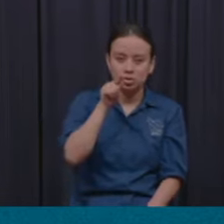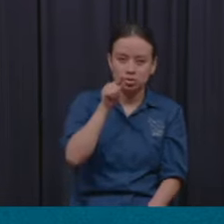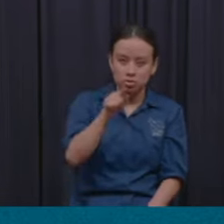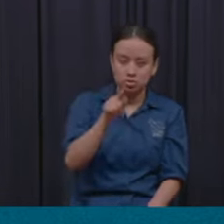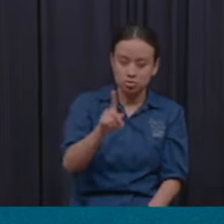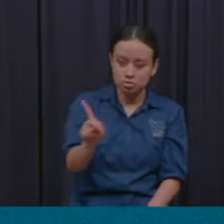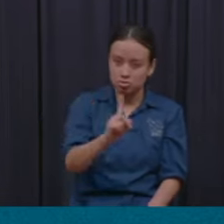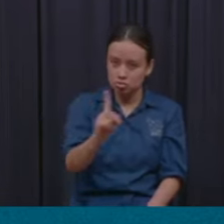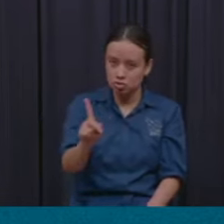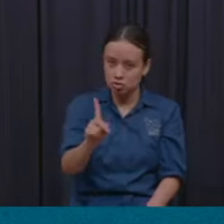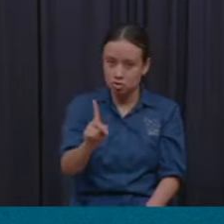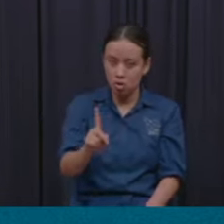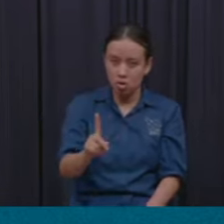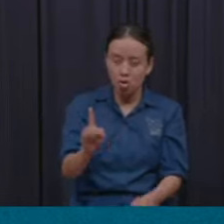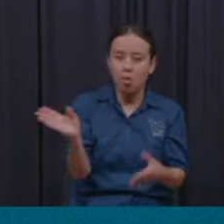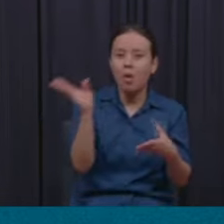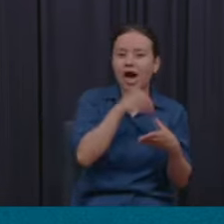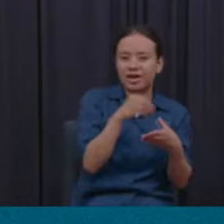Atada.